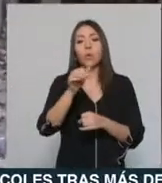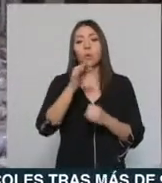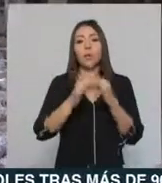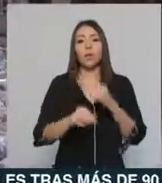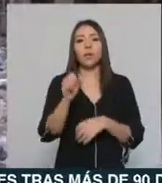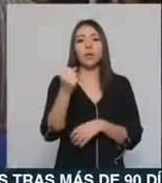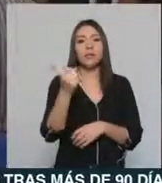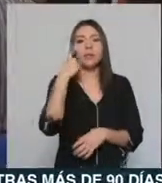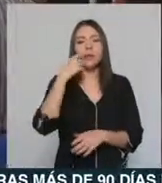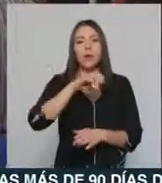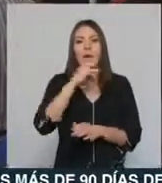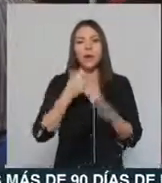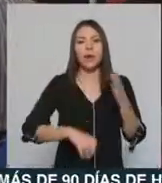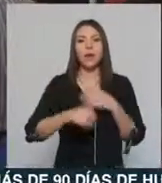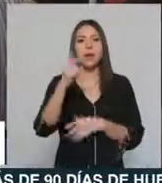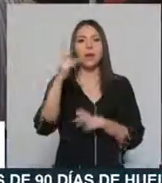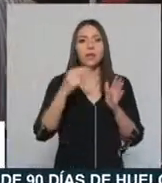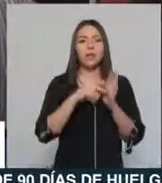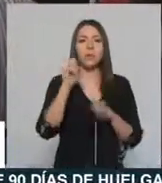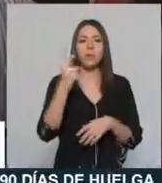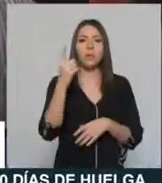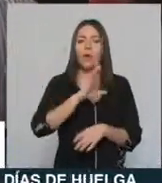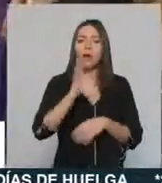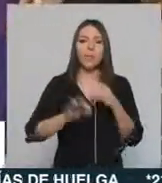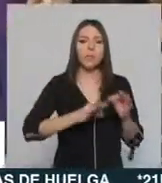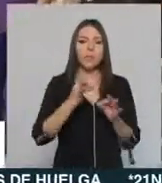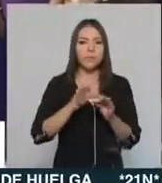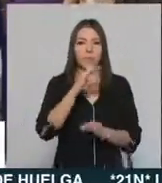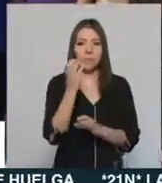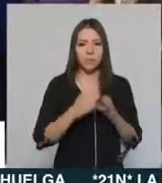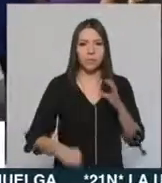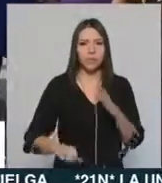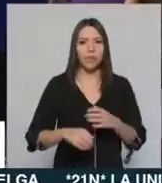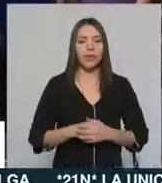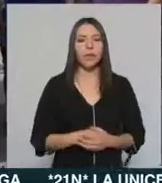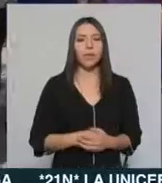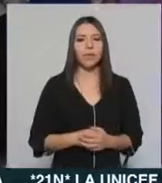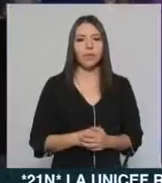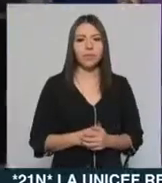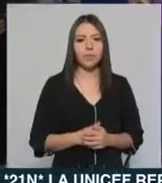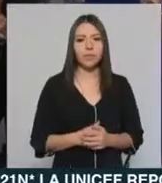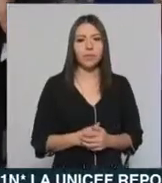para terminar las obras en 2021. Con imágenes de Liber Rodríguez, Mariana Sánchez, 21 Noticias.